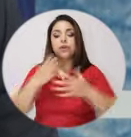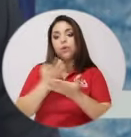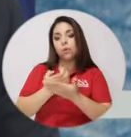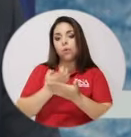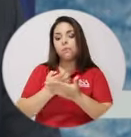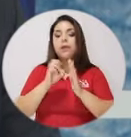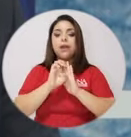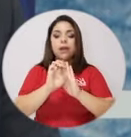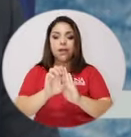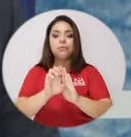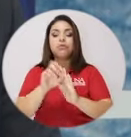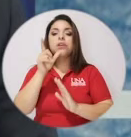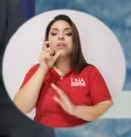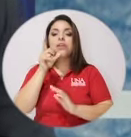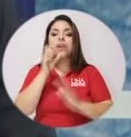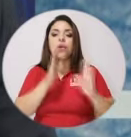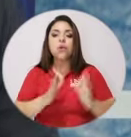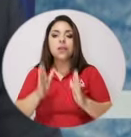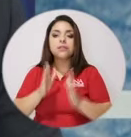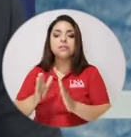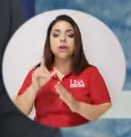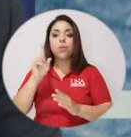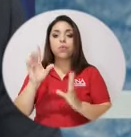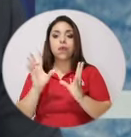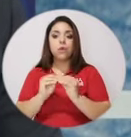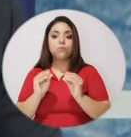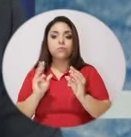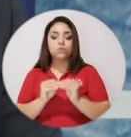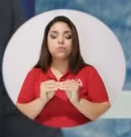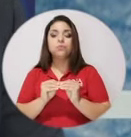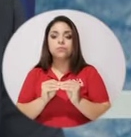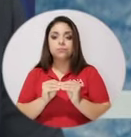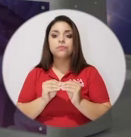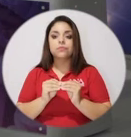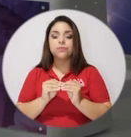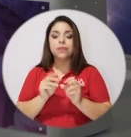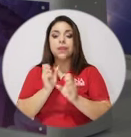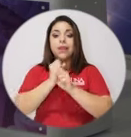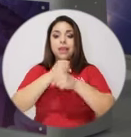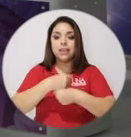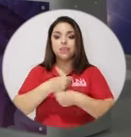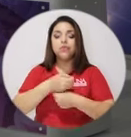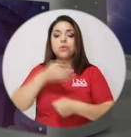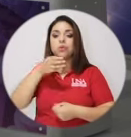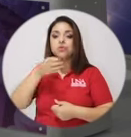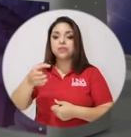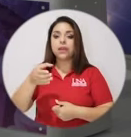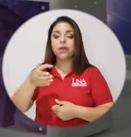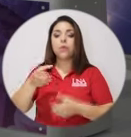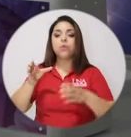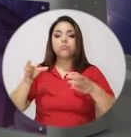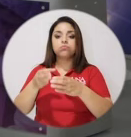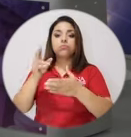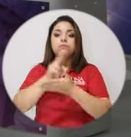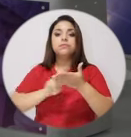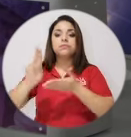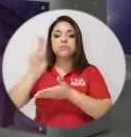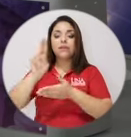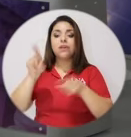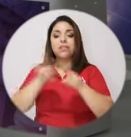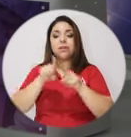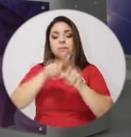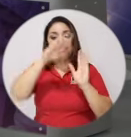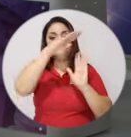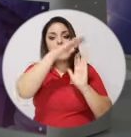económica, por ejemplo, organizadas por una comisión que generó el Consejo Universitario, protocolos